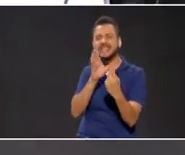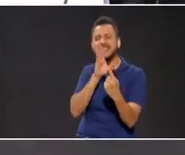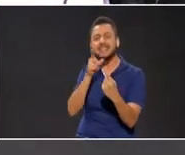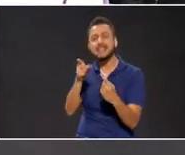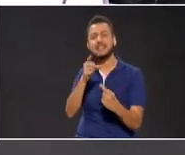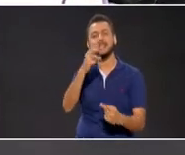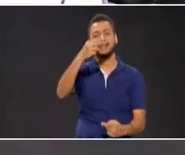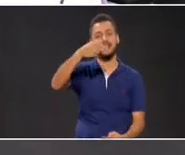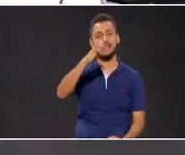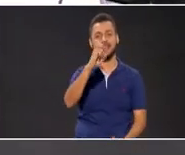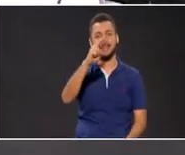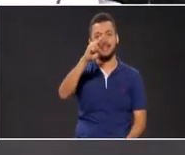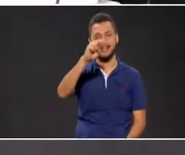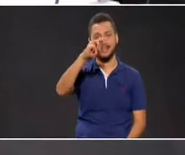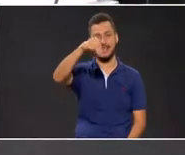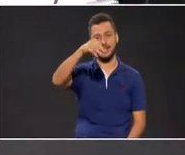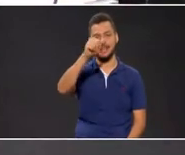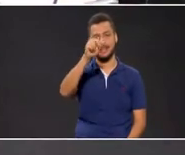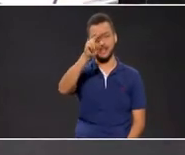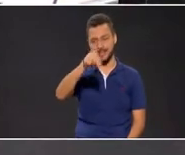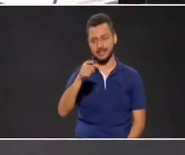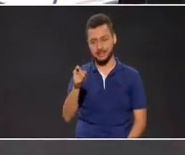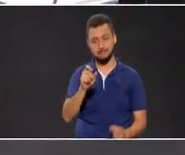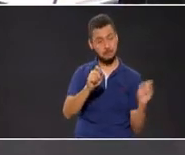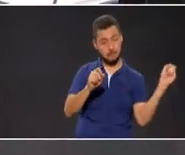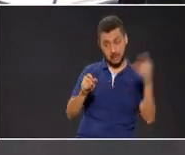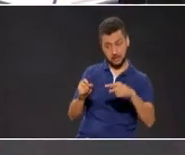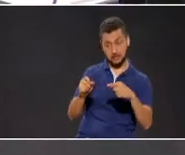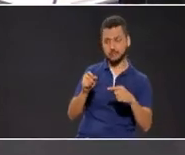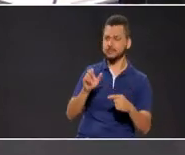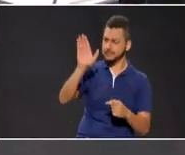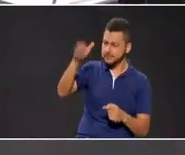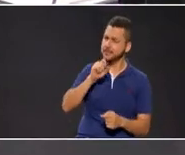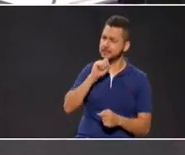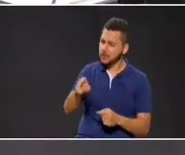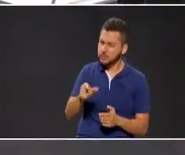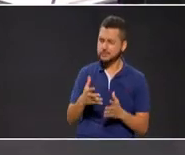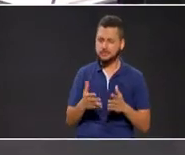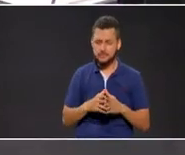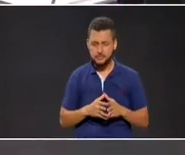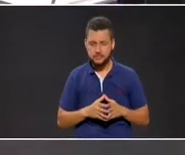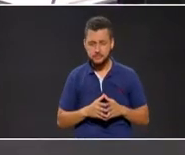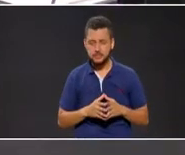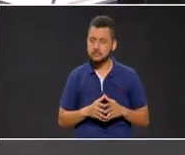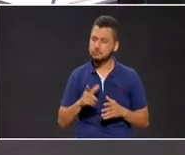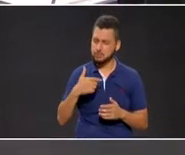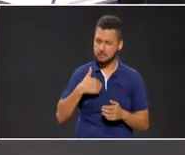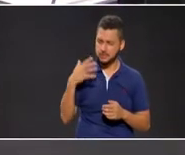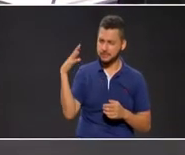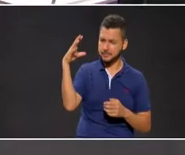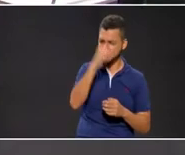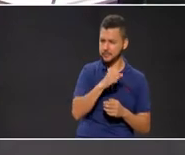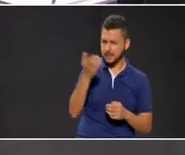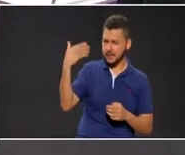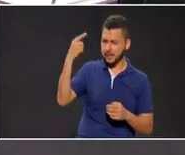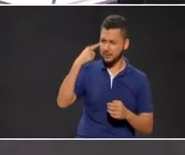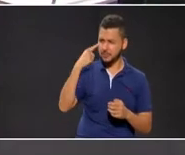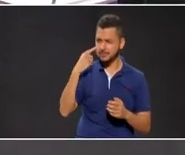su pregunta para el doctor jairo herrán doctor eran usted entiendo que por allá fue el personal de la ciudad de